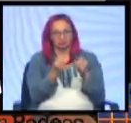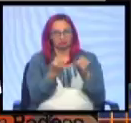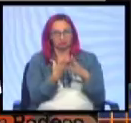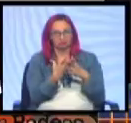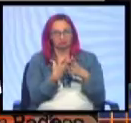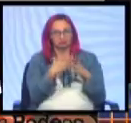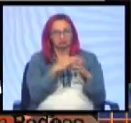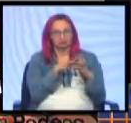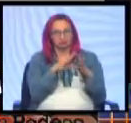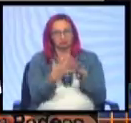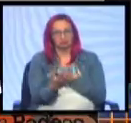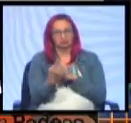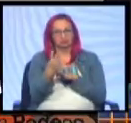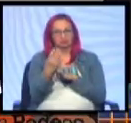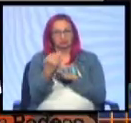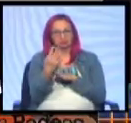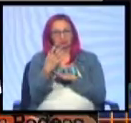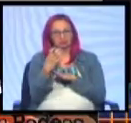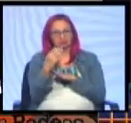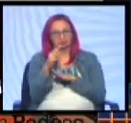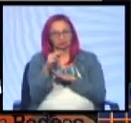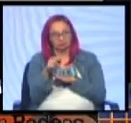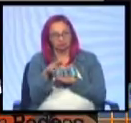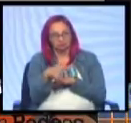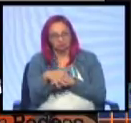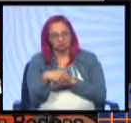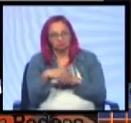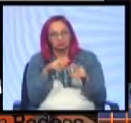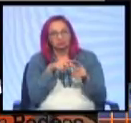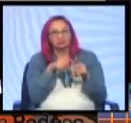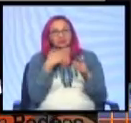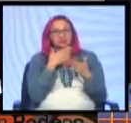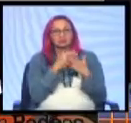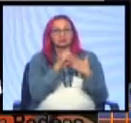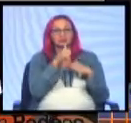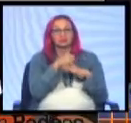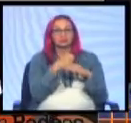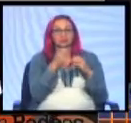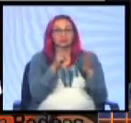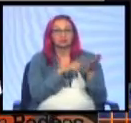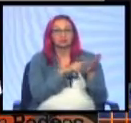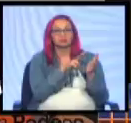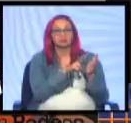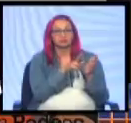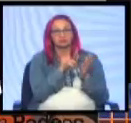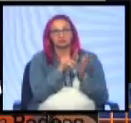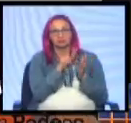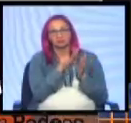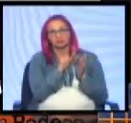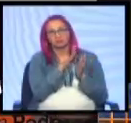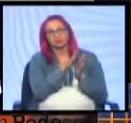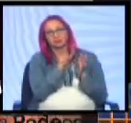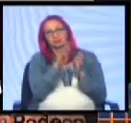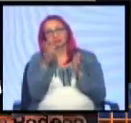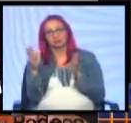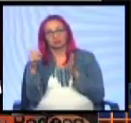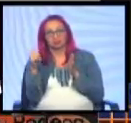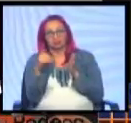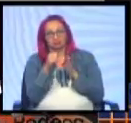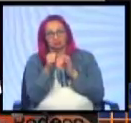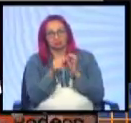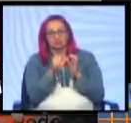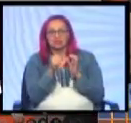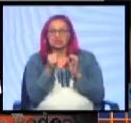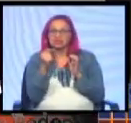que anda alrededor de los 450 mil colones. Entonces establece multas de 2, 3, 4, 5 y hasta 10